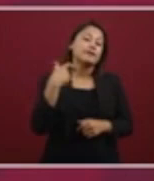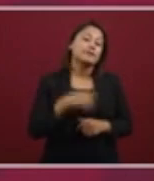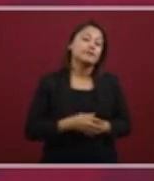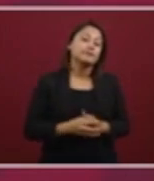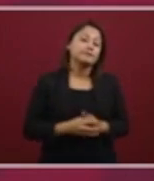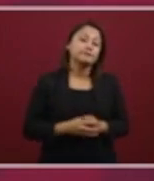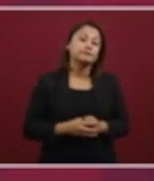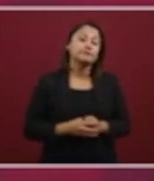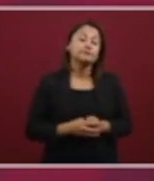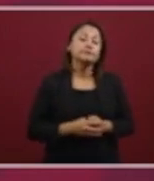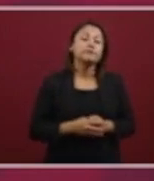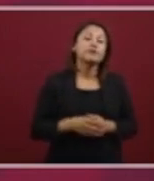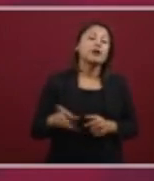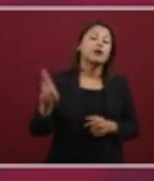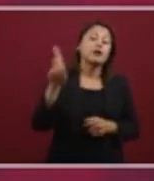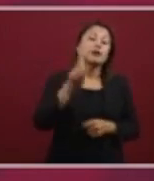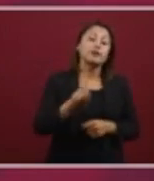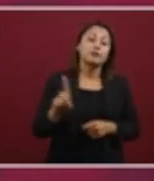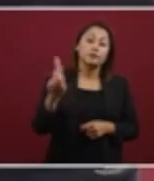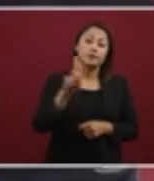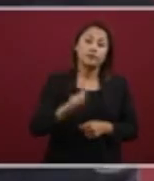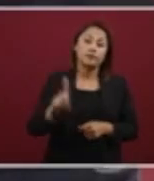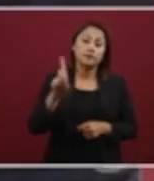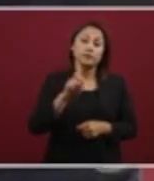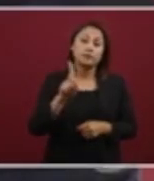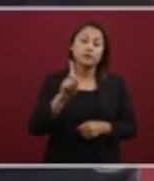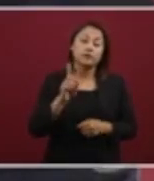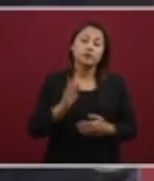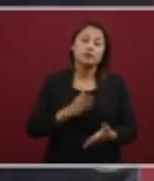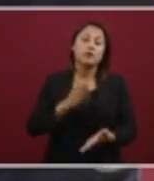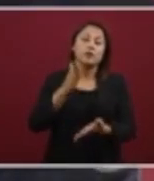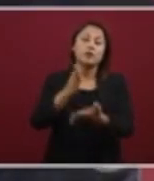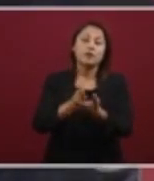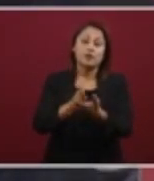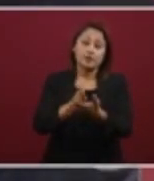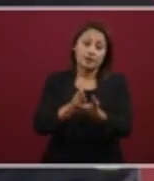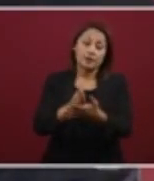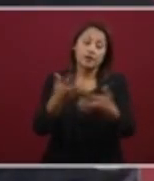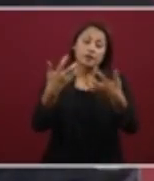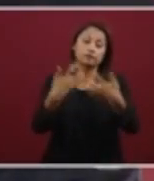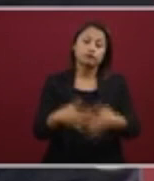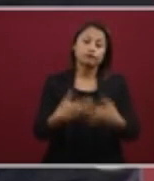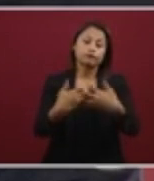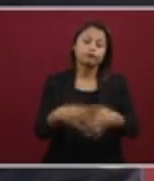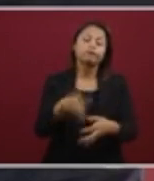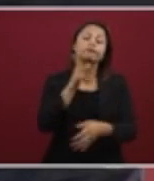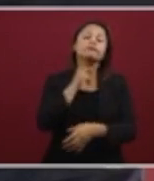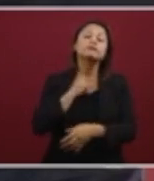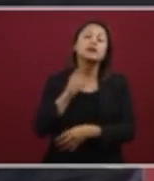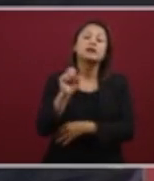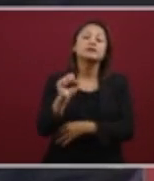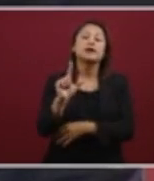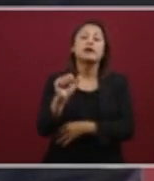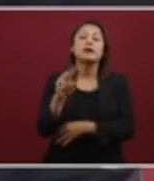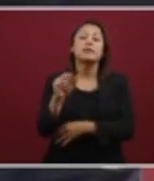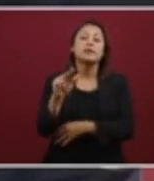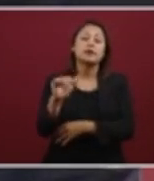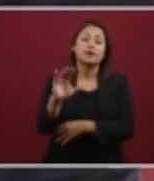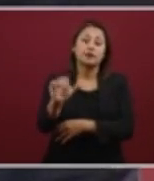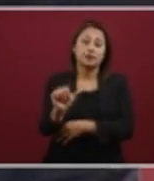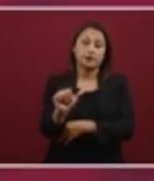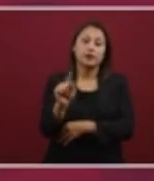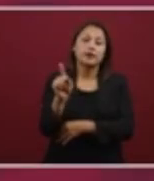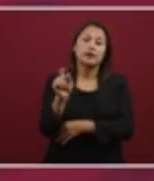y el domingo vamos a la refinería de Salamanca, que nos falta de